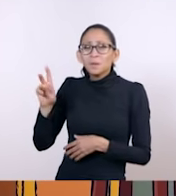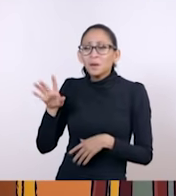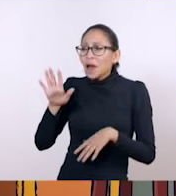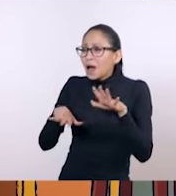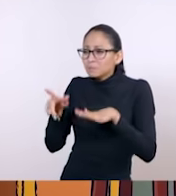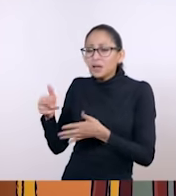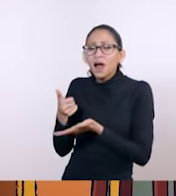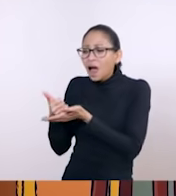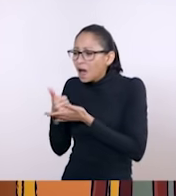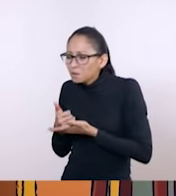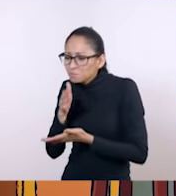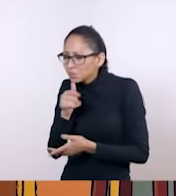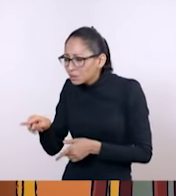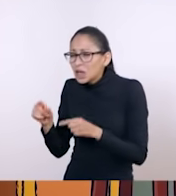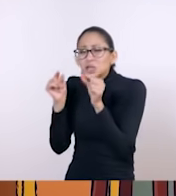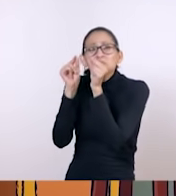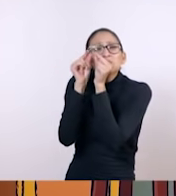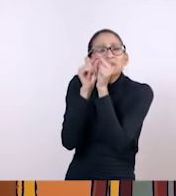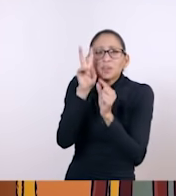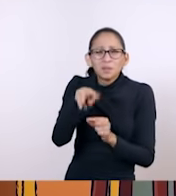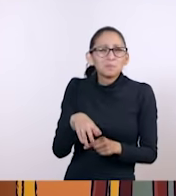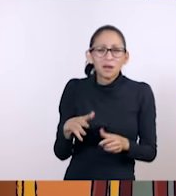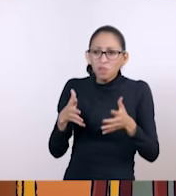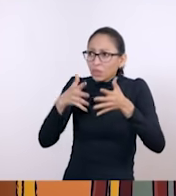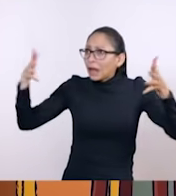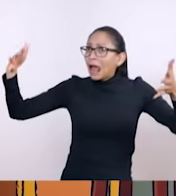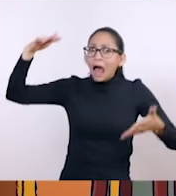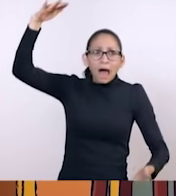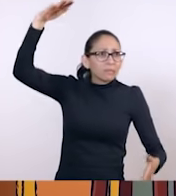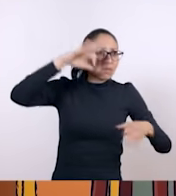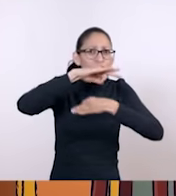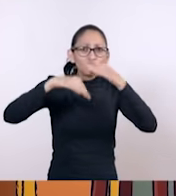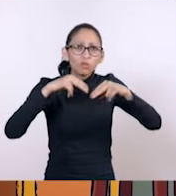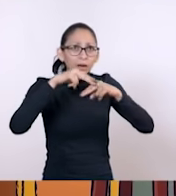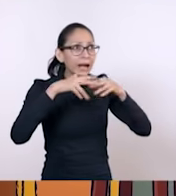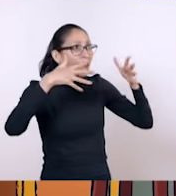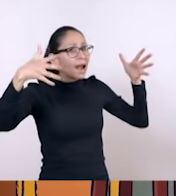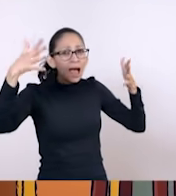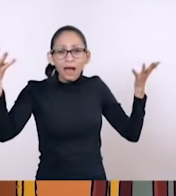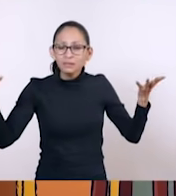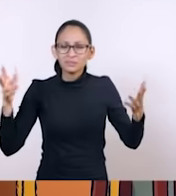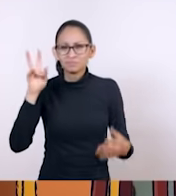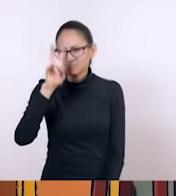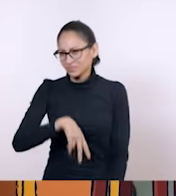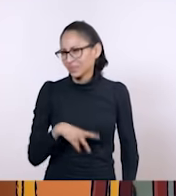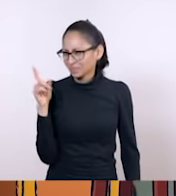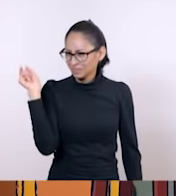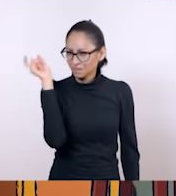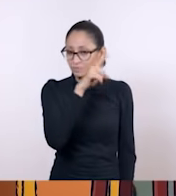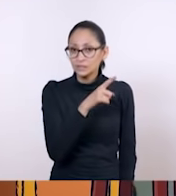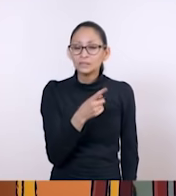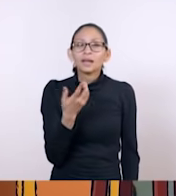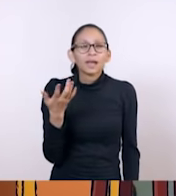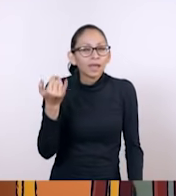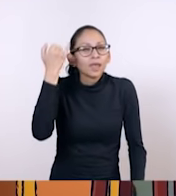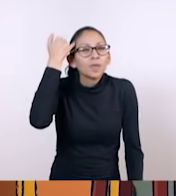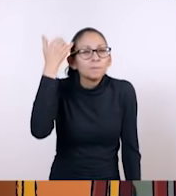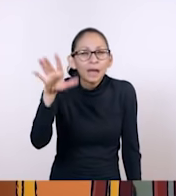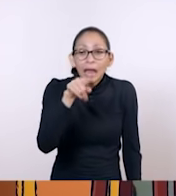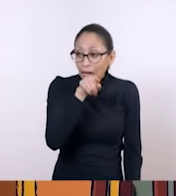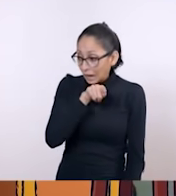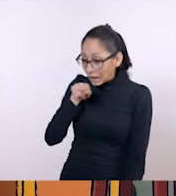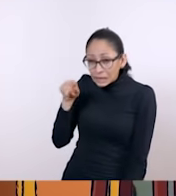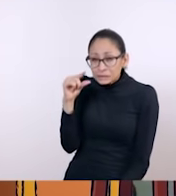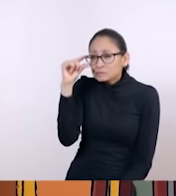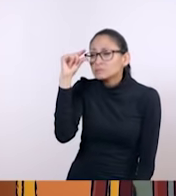encargaban nada. Es que no podía ni tipear. Es que, no, la máquina le quedaba grande. El asiento le quedaba enorme. Ay, no. Bueno, es más, estaba tan